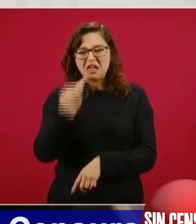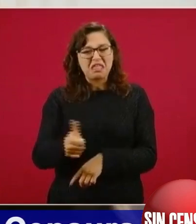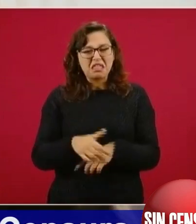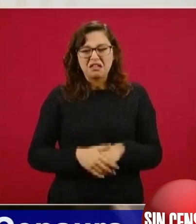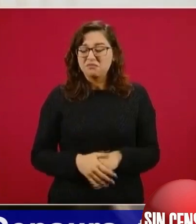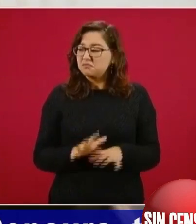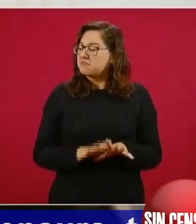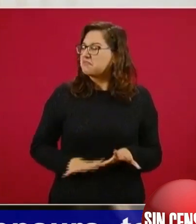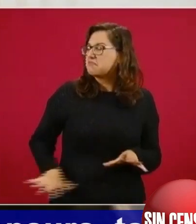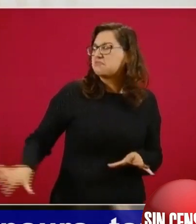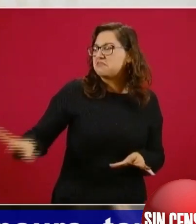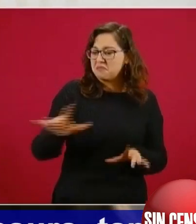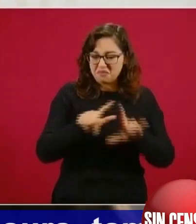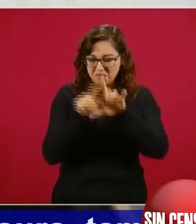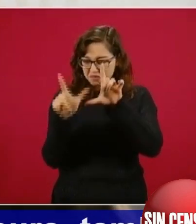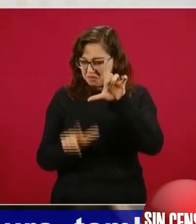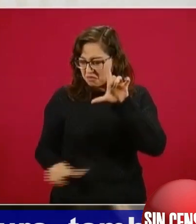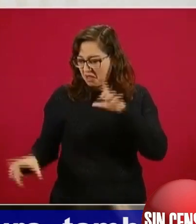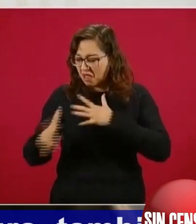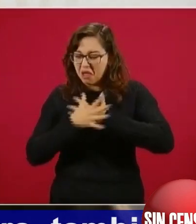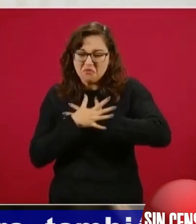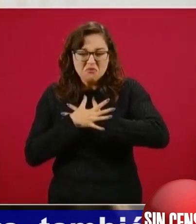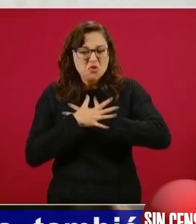al pueblo,